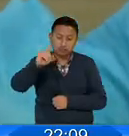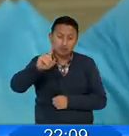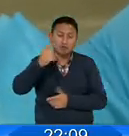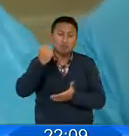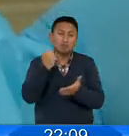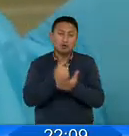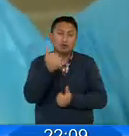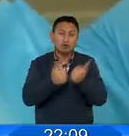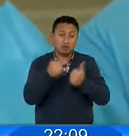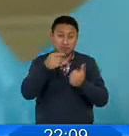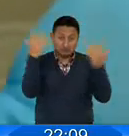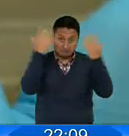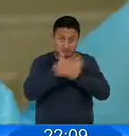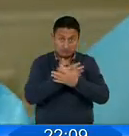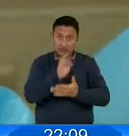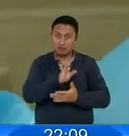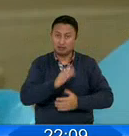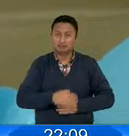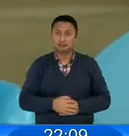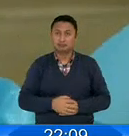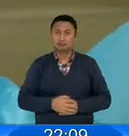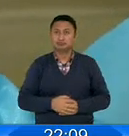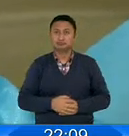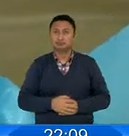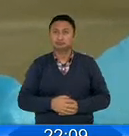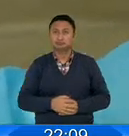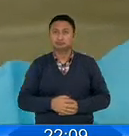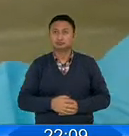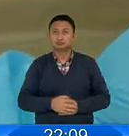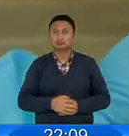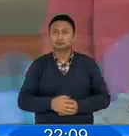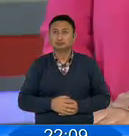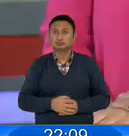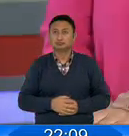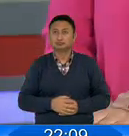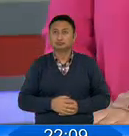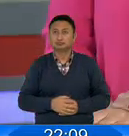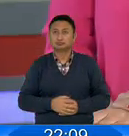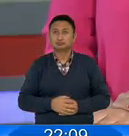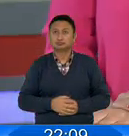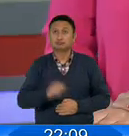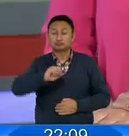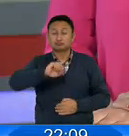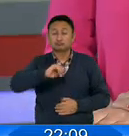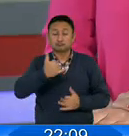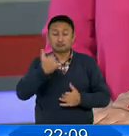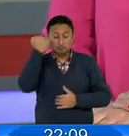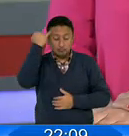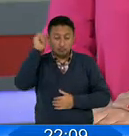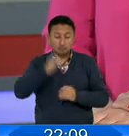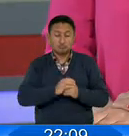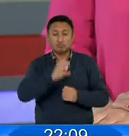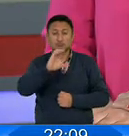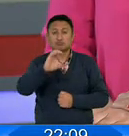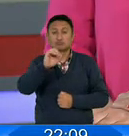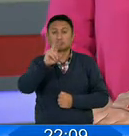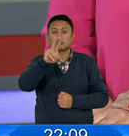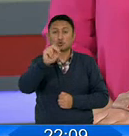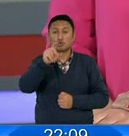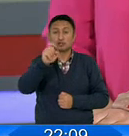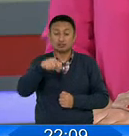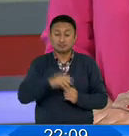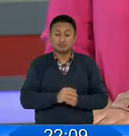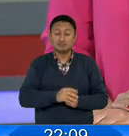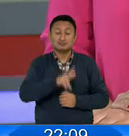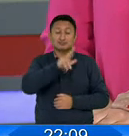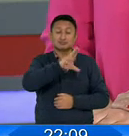evitar confusiones. Informó Priscila Cadena. Como parte de la iniciativa COVAX llegaron